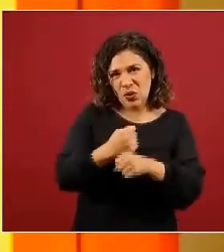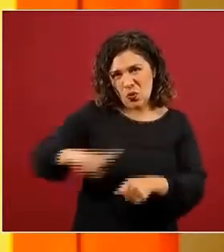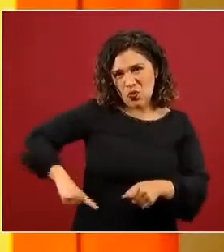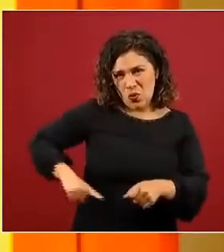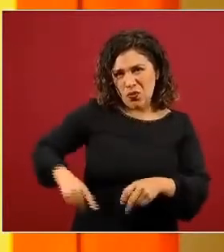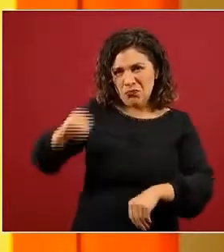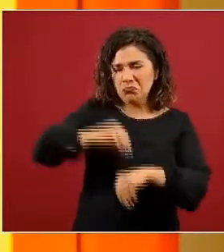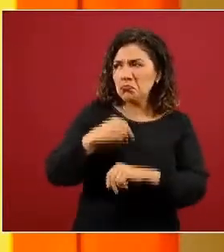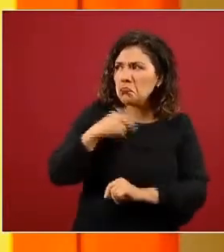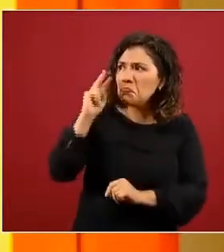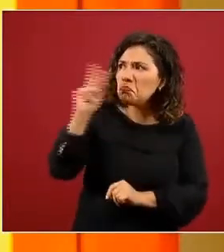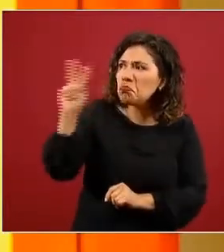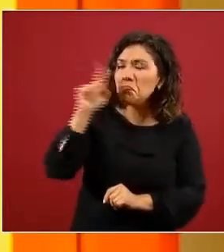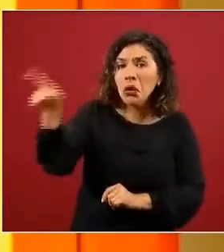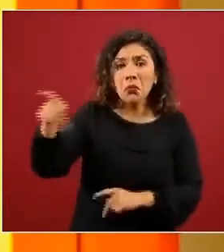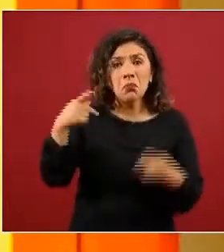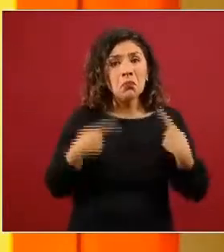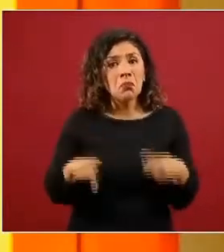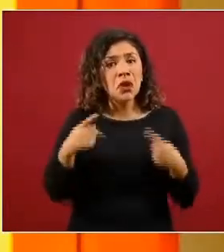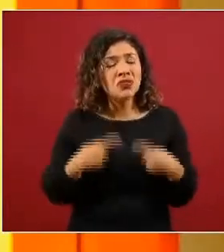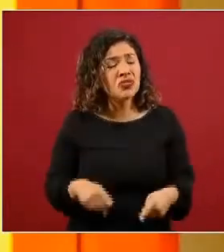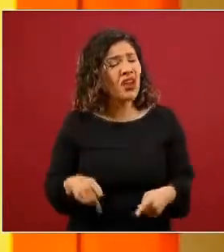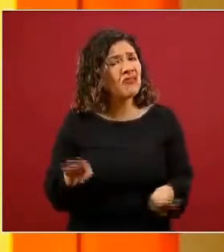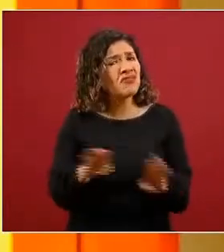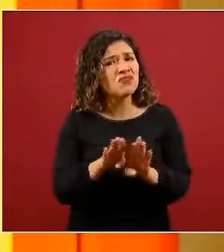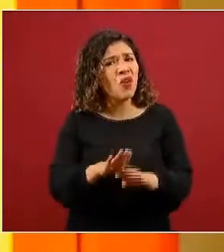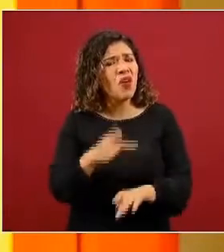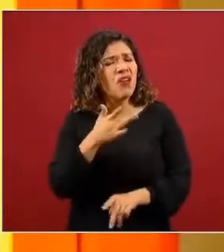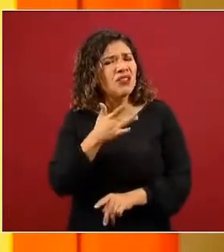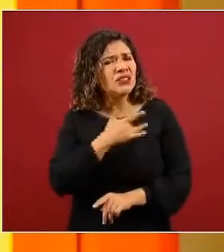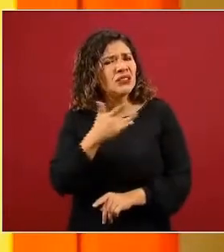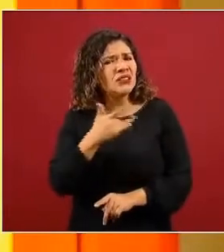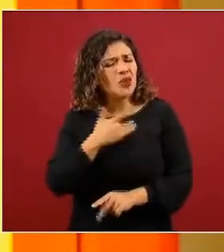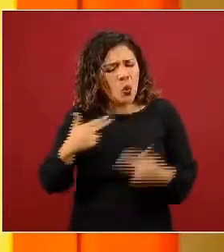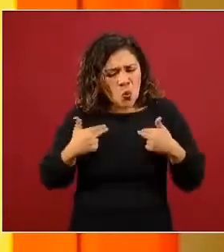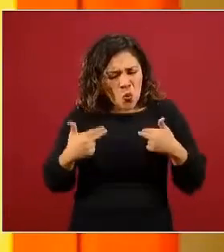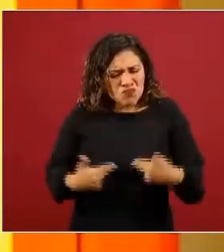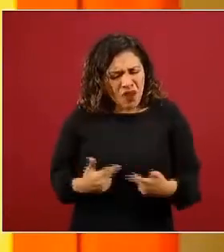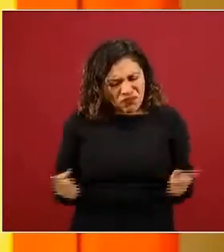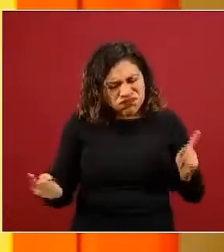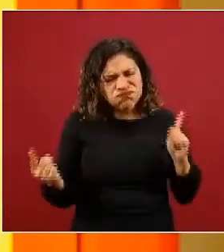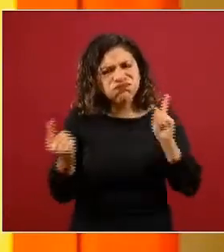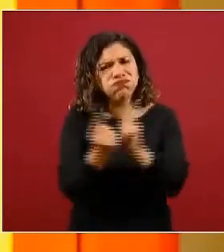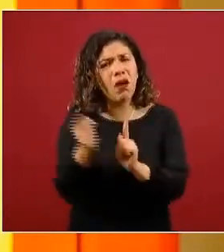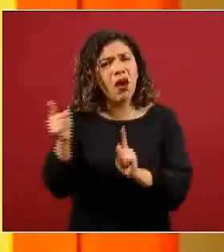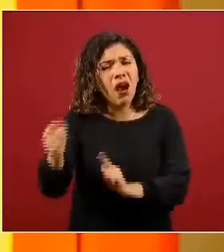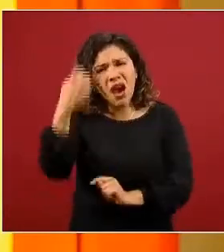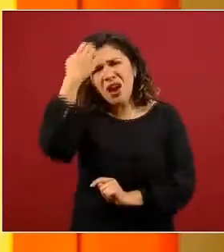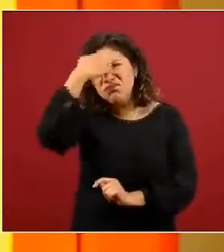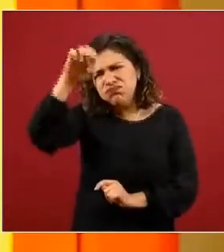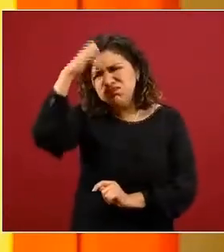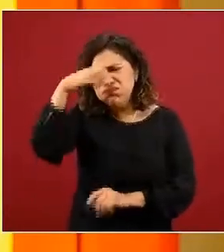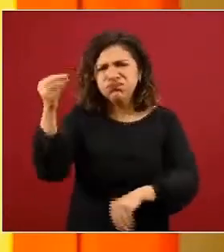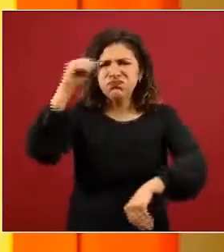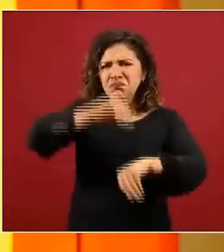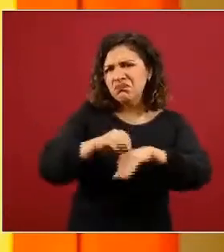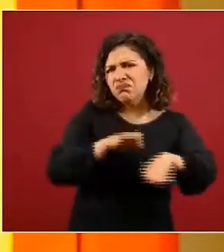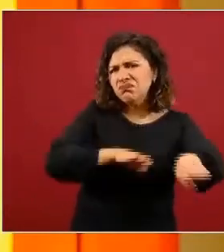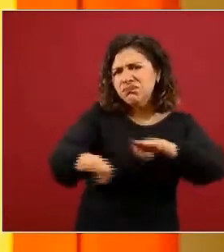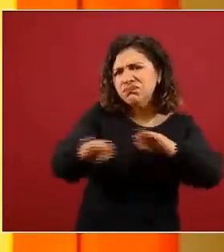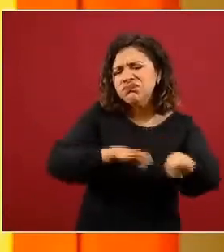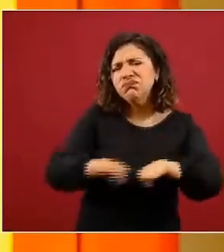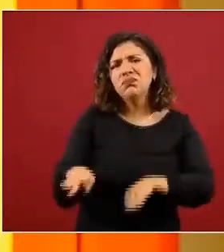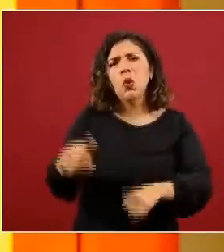dio la impresión de ser una persona con un gran acercamiento humano, además de sus grandes capacidades como funcionario